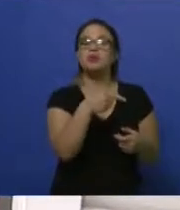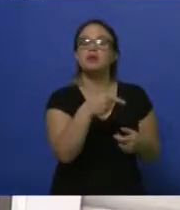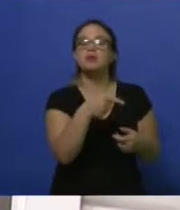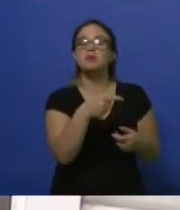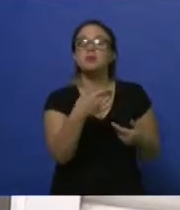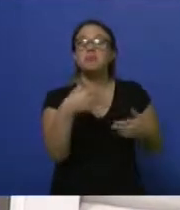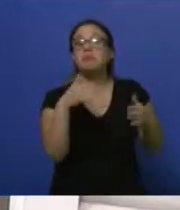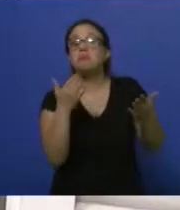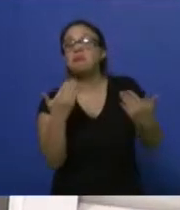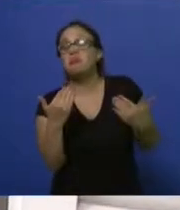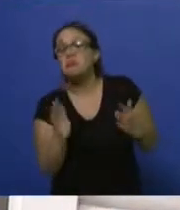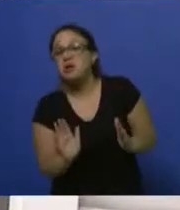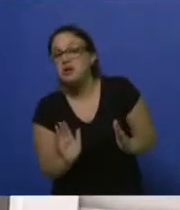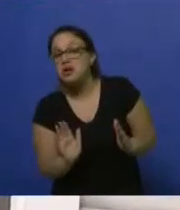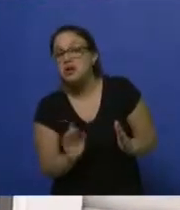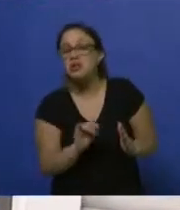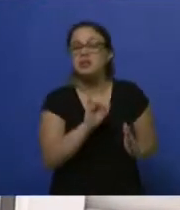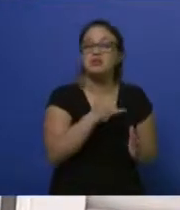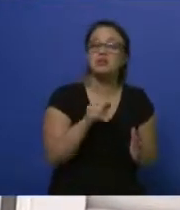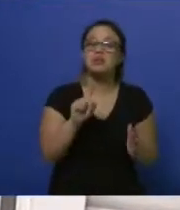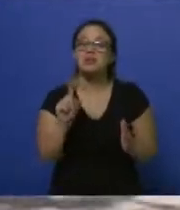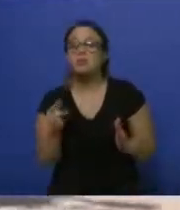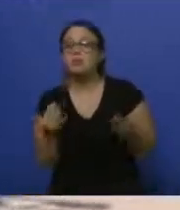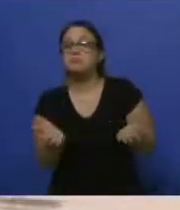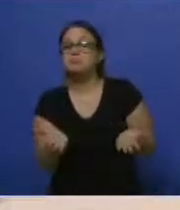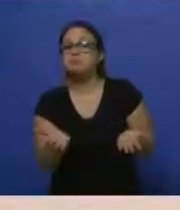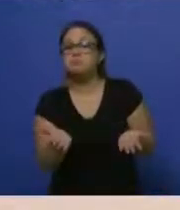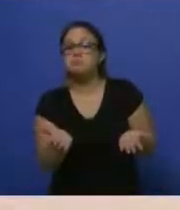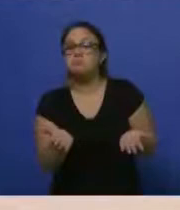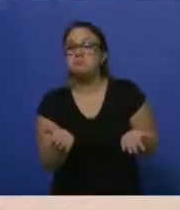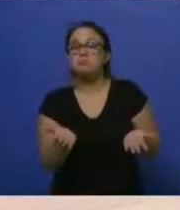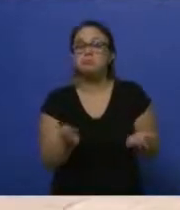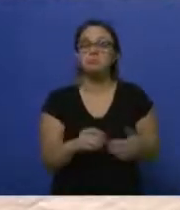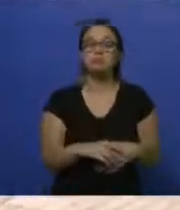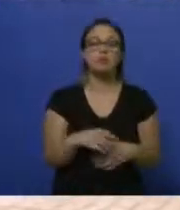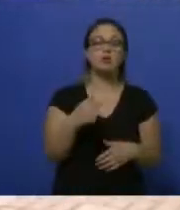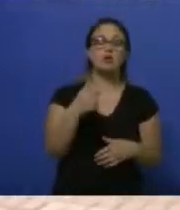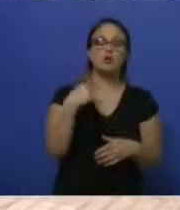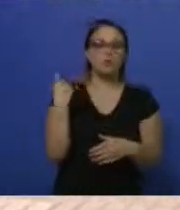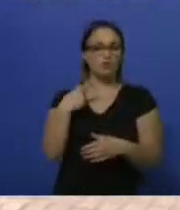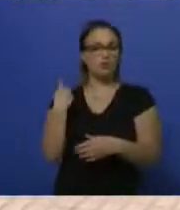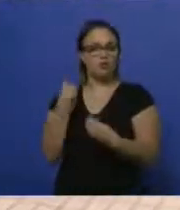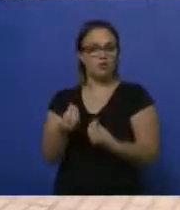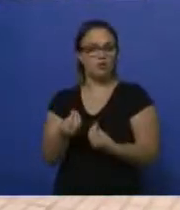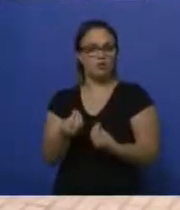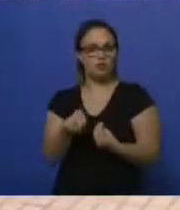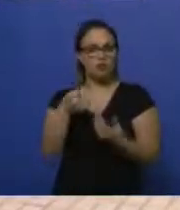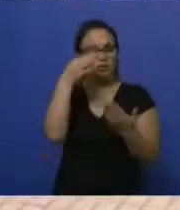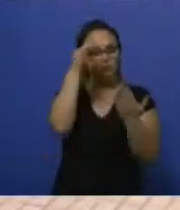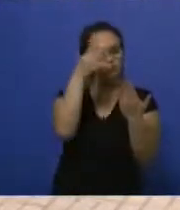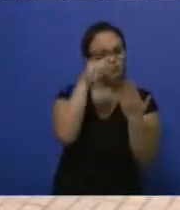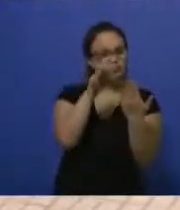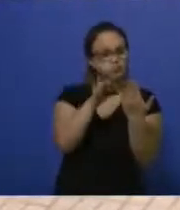una voluntad real de tener una norma acorde a lo que exige la ciudad. Nosotros señalamos que hay que revisar los organismos de control, hay